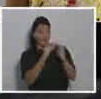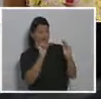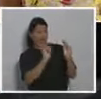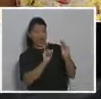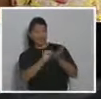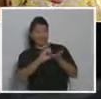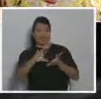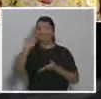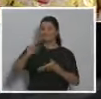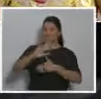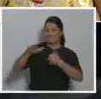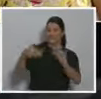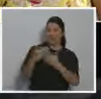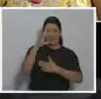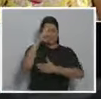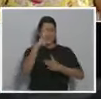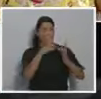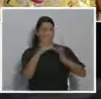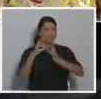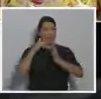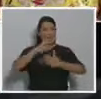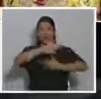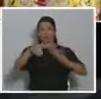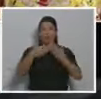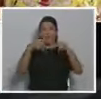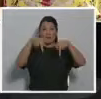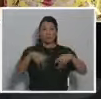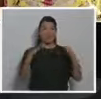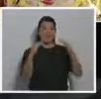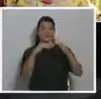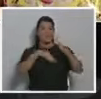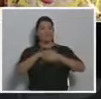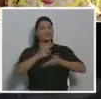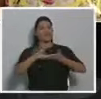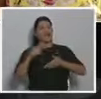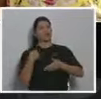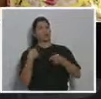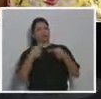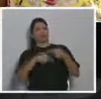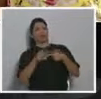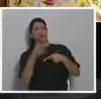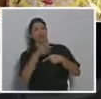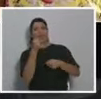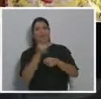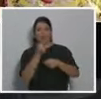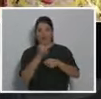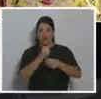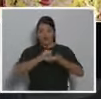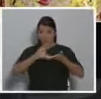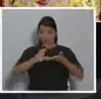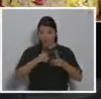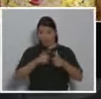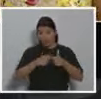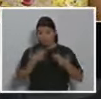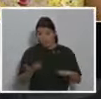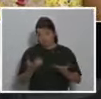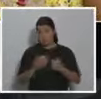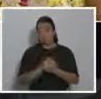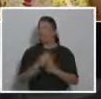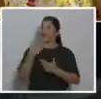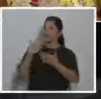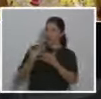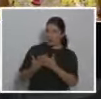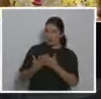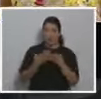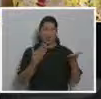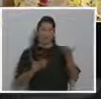un saludo muy especial para toda la gente linda de San Carlos. Voy a estar en San Carlos un día de estos que me toca trabajar por allá. Así que... Ah, qué bueno. Voy a visitar.